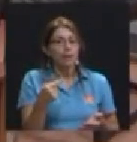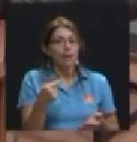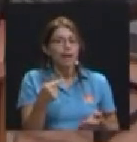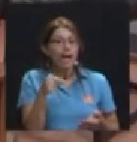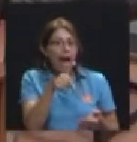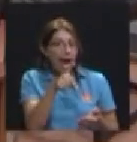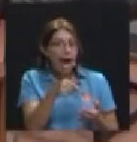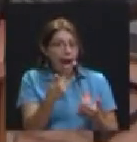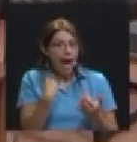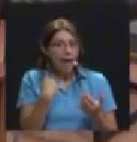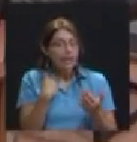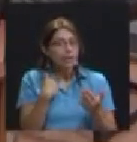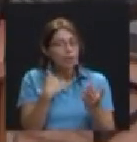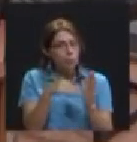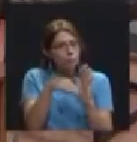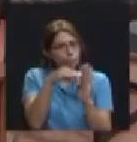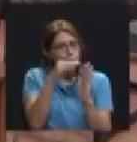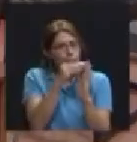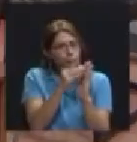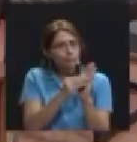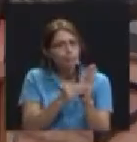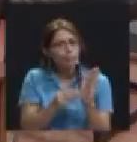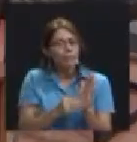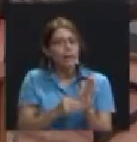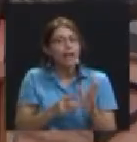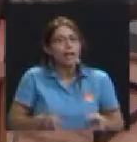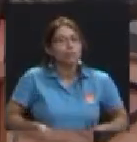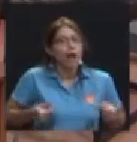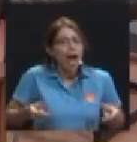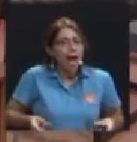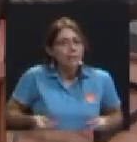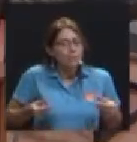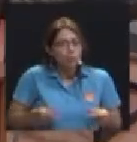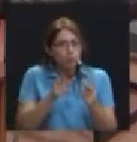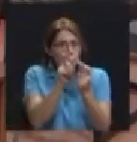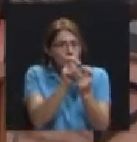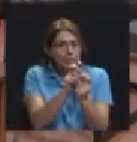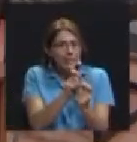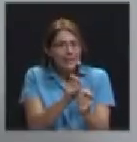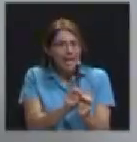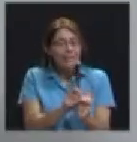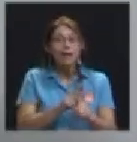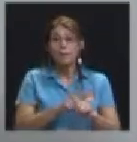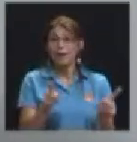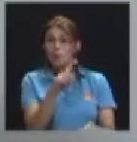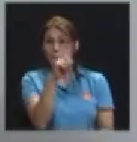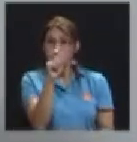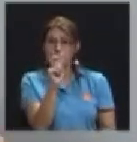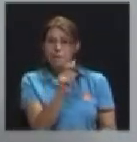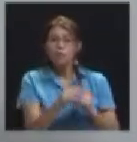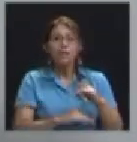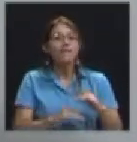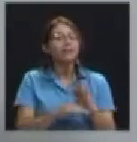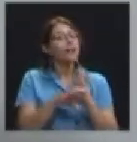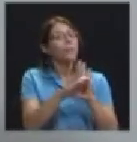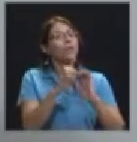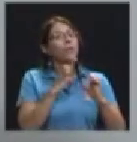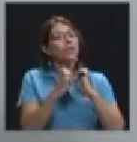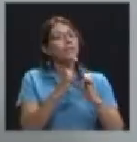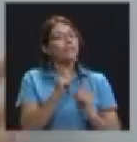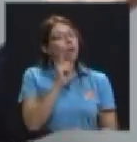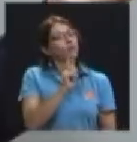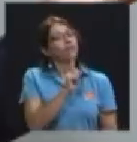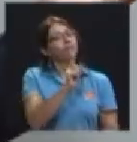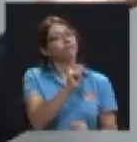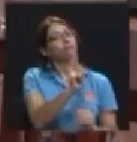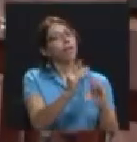un registro de los gastos con un detalle, pero digamos la pregunta básica, tocaron la puerta, y cuando tocan la